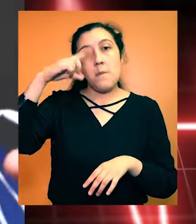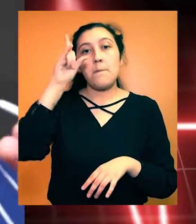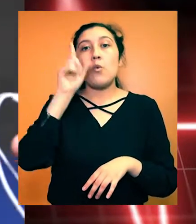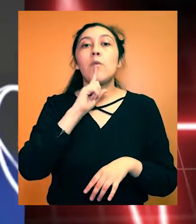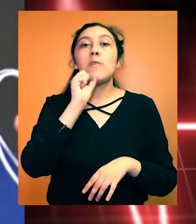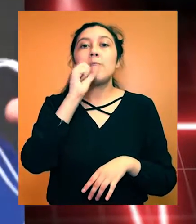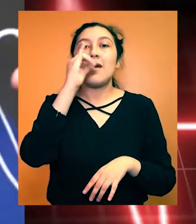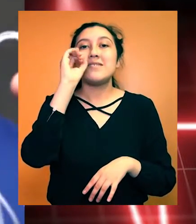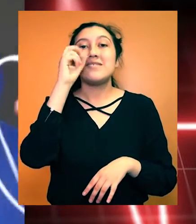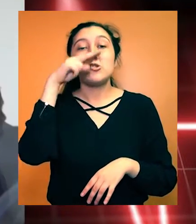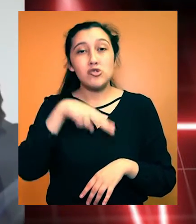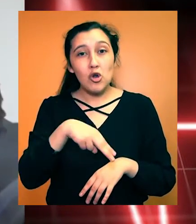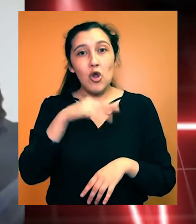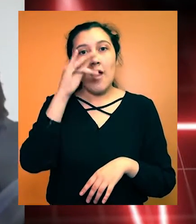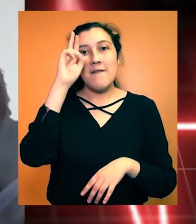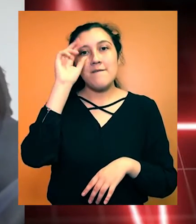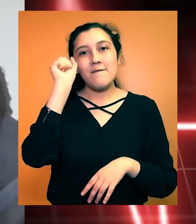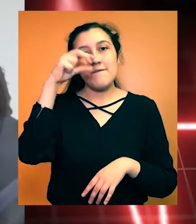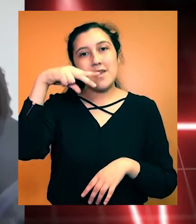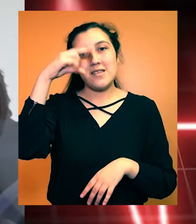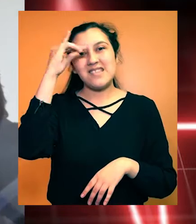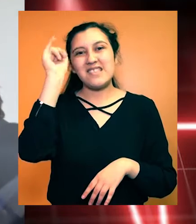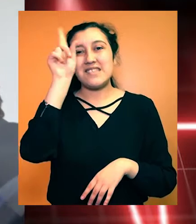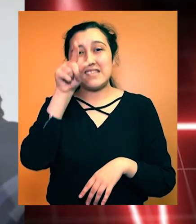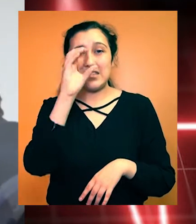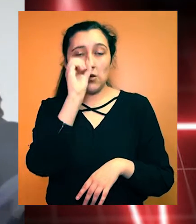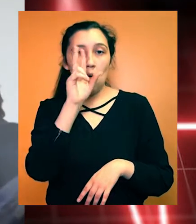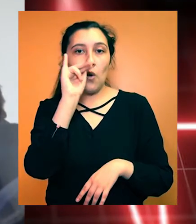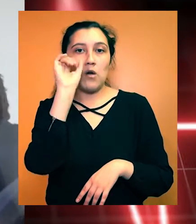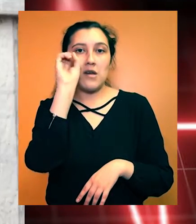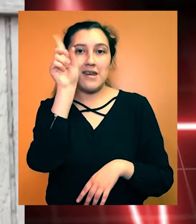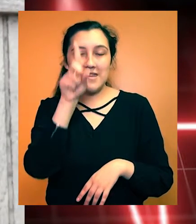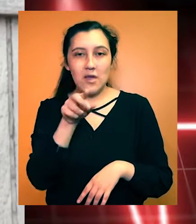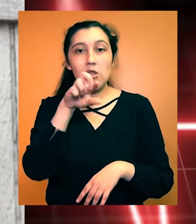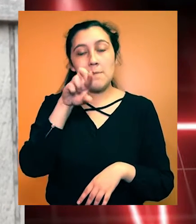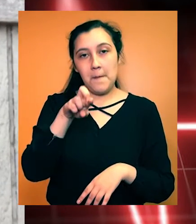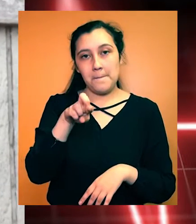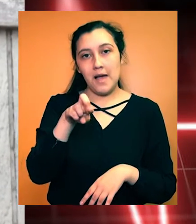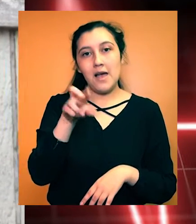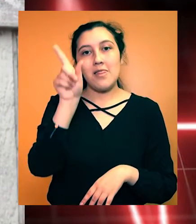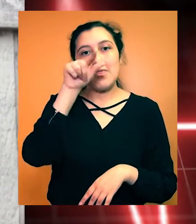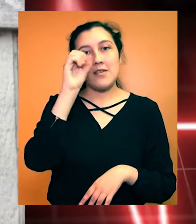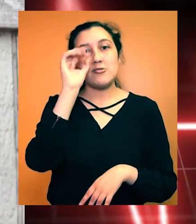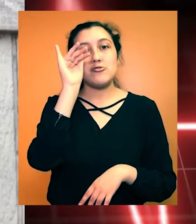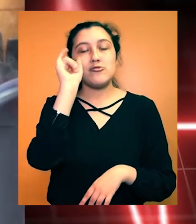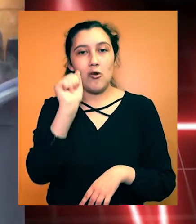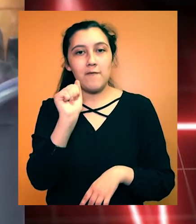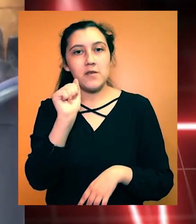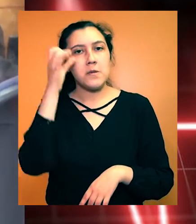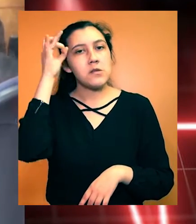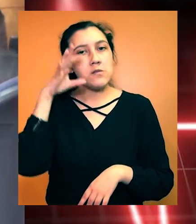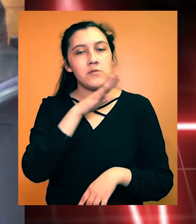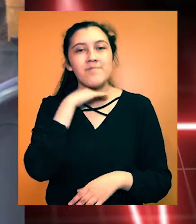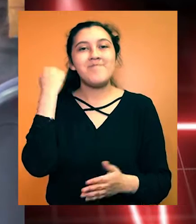Francisco Ríos, donde se espera se logre acreditar ante el tribunal su participación en la horrenda muerte de Sofi y